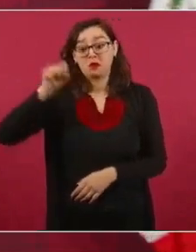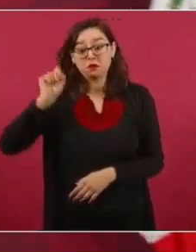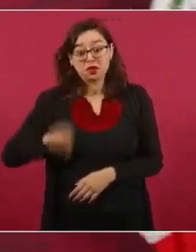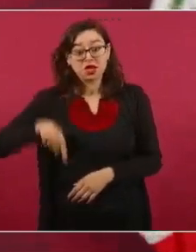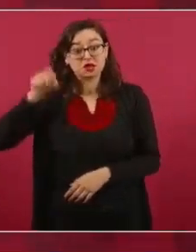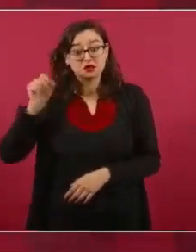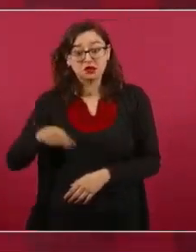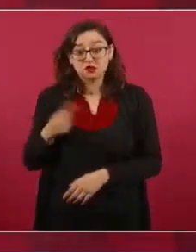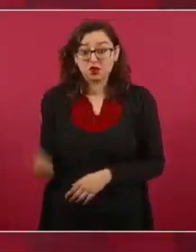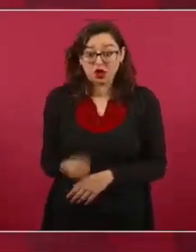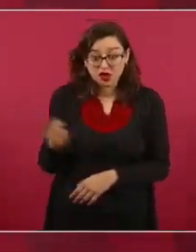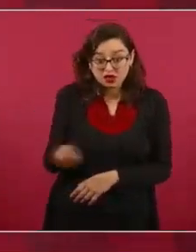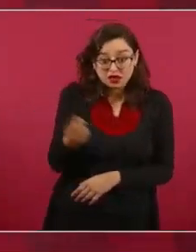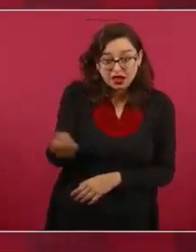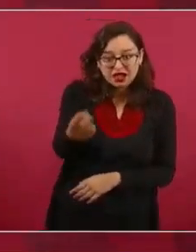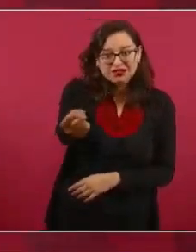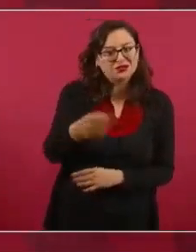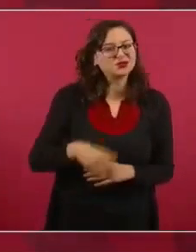¿No?